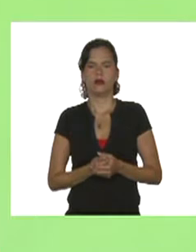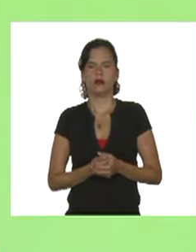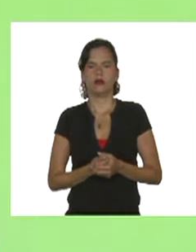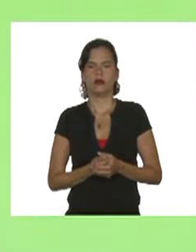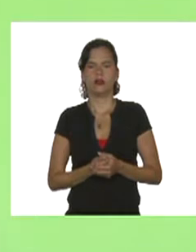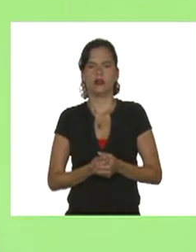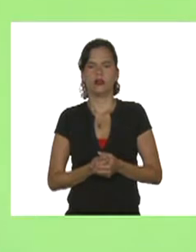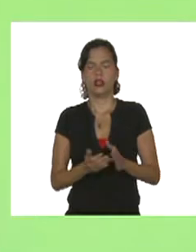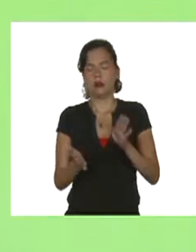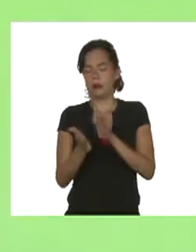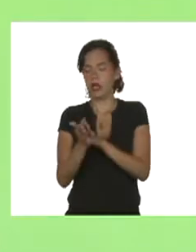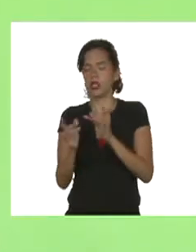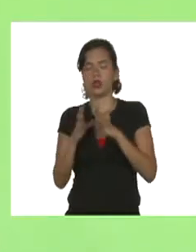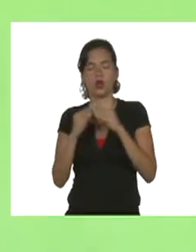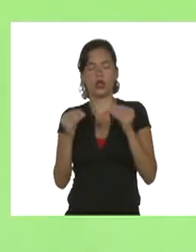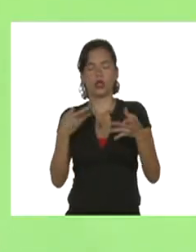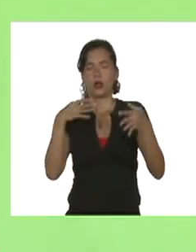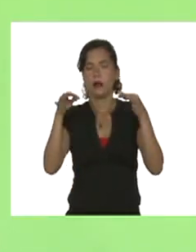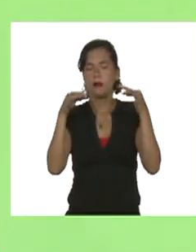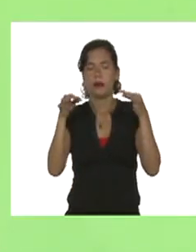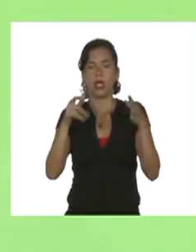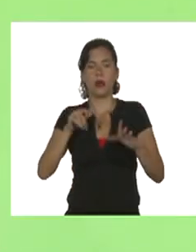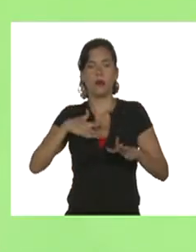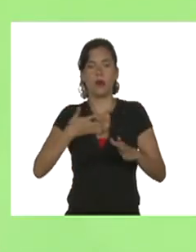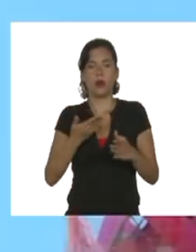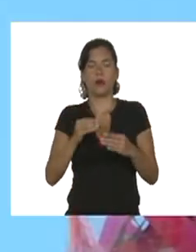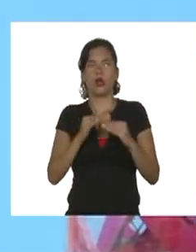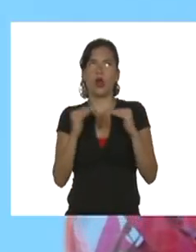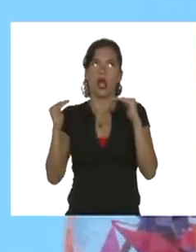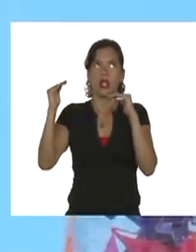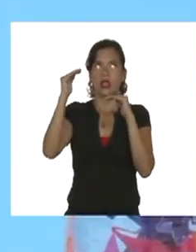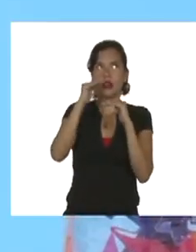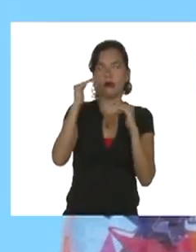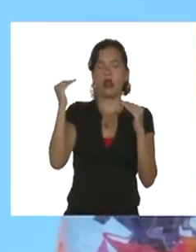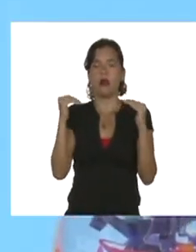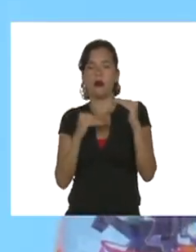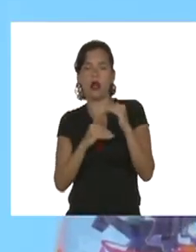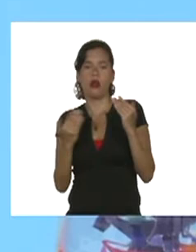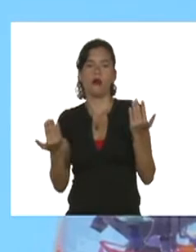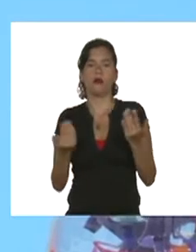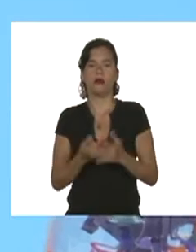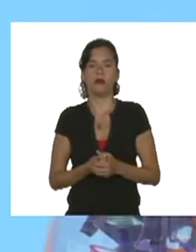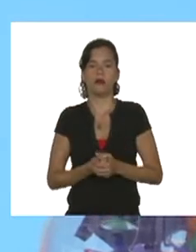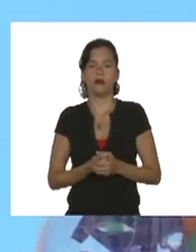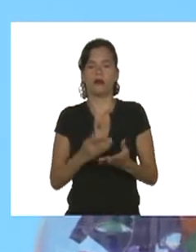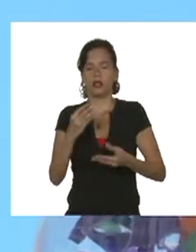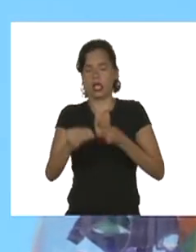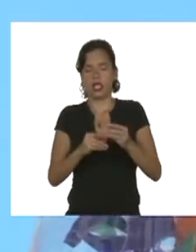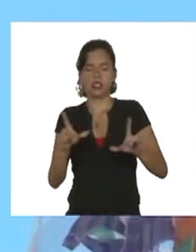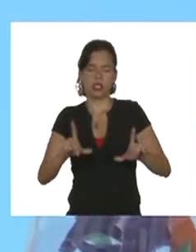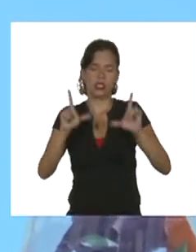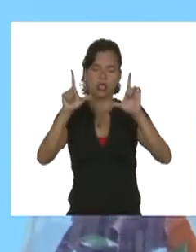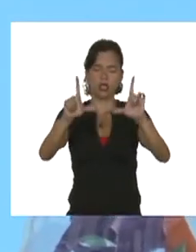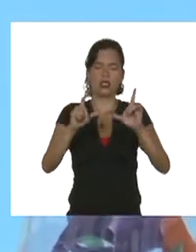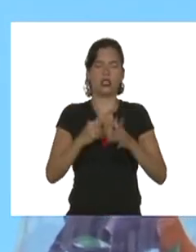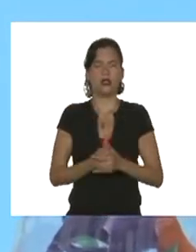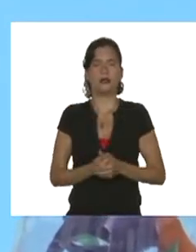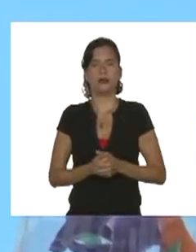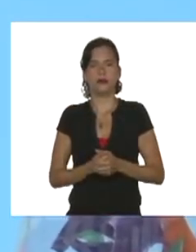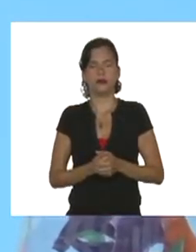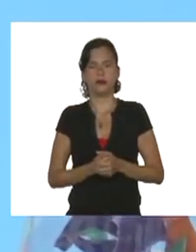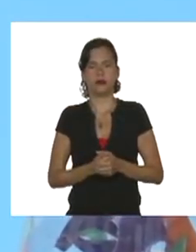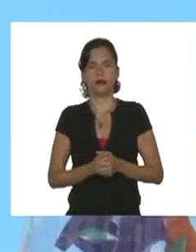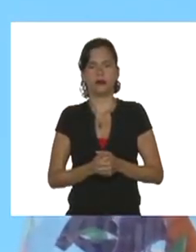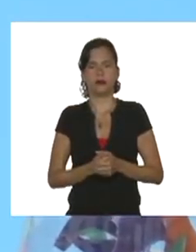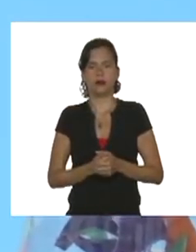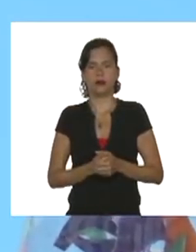estos papeles. Pueden colocarlos arriba, hacer tarjetas.